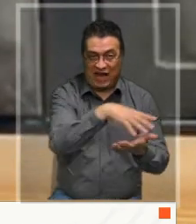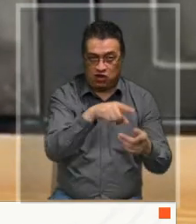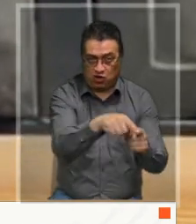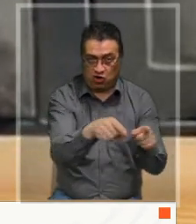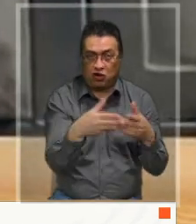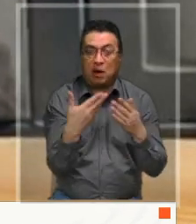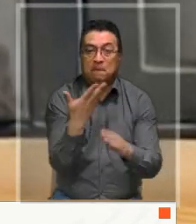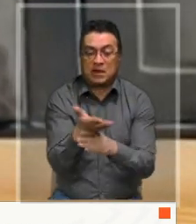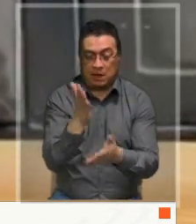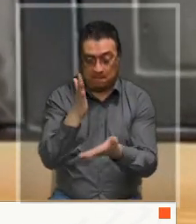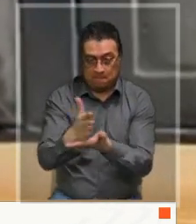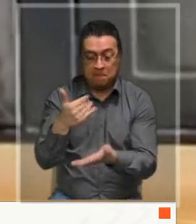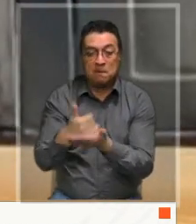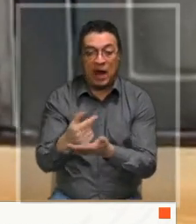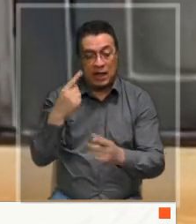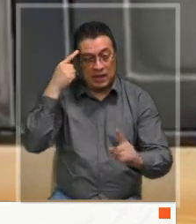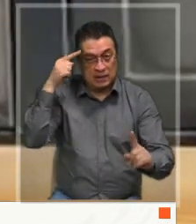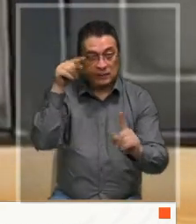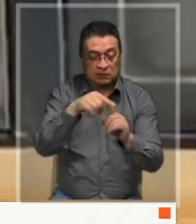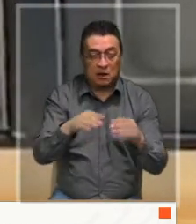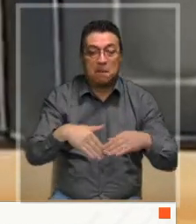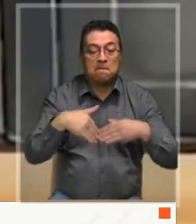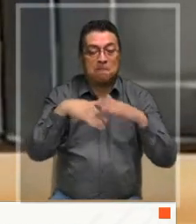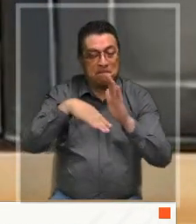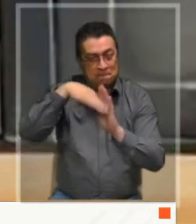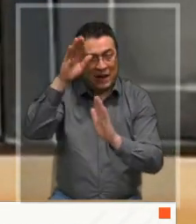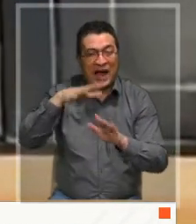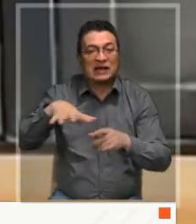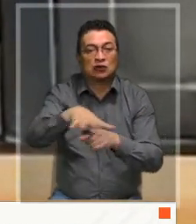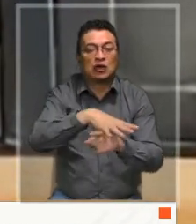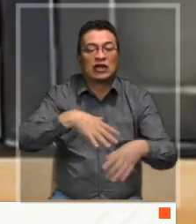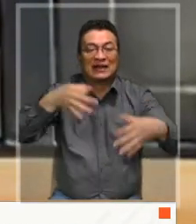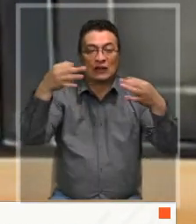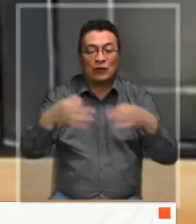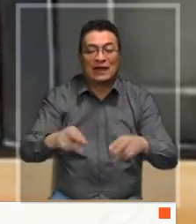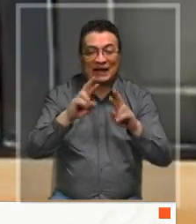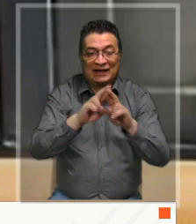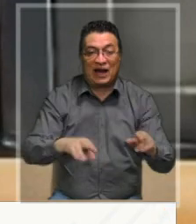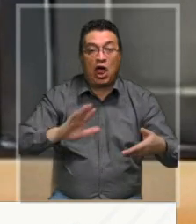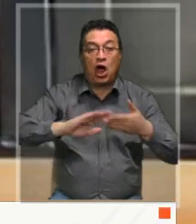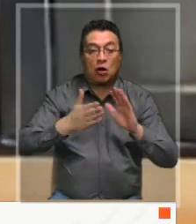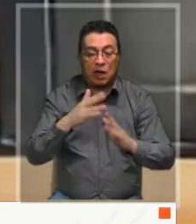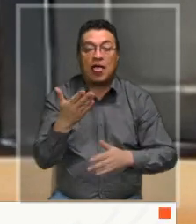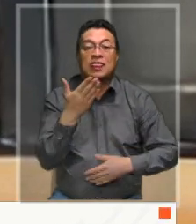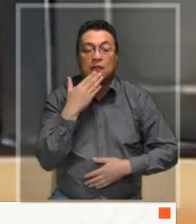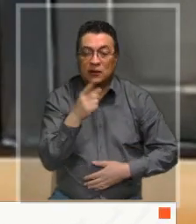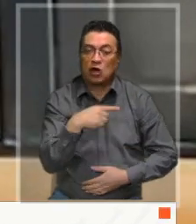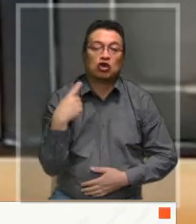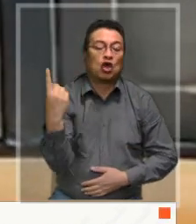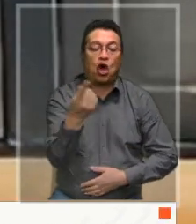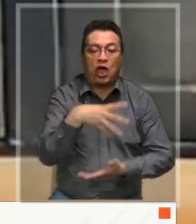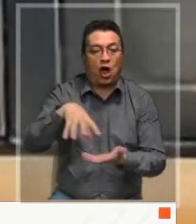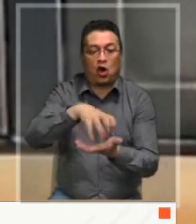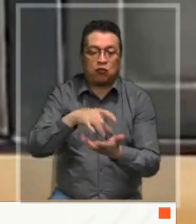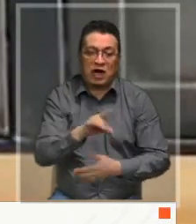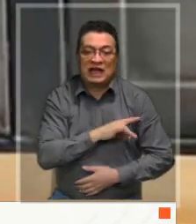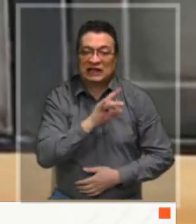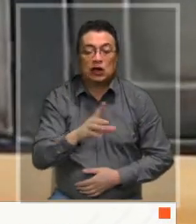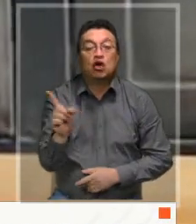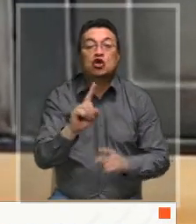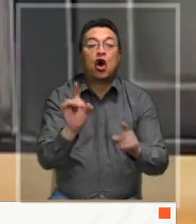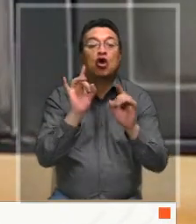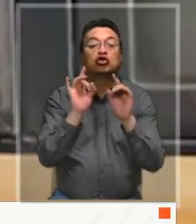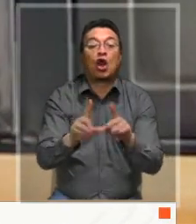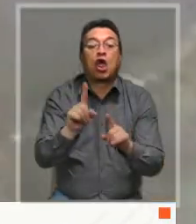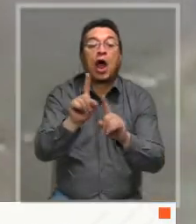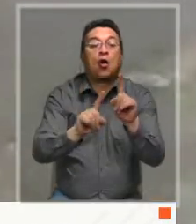que tiene como finalidad entregar mayores condiciones de seguridad y tranquilidad a la comunidad se aplique en todas las comunas del país y no solo en